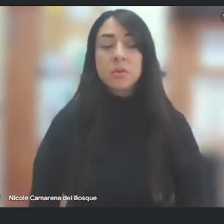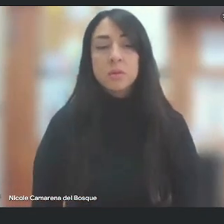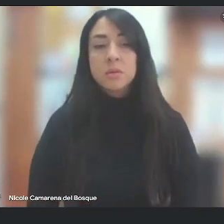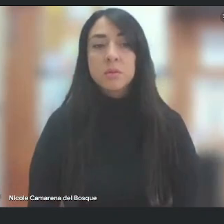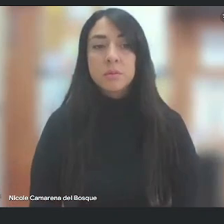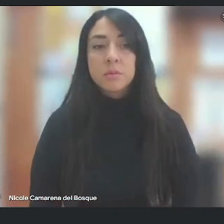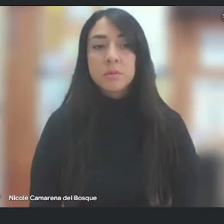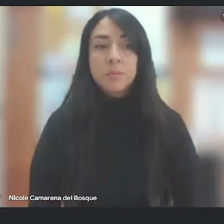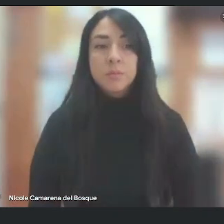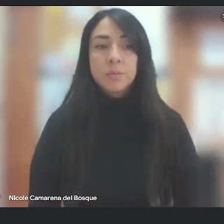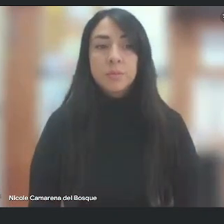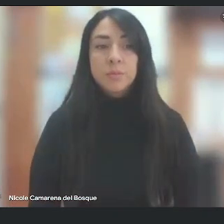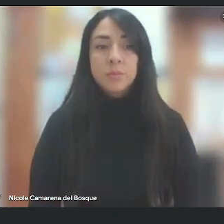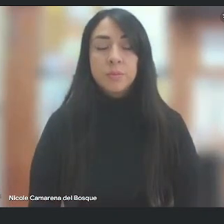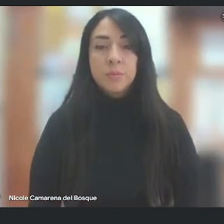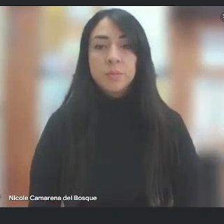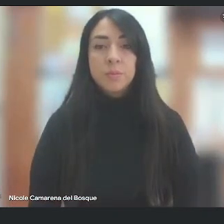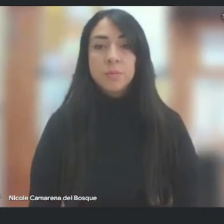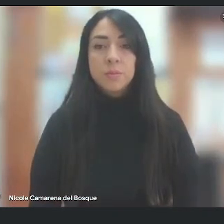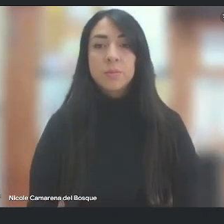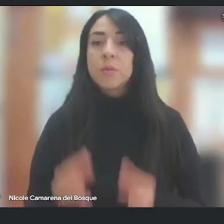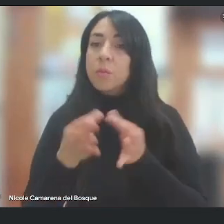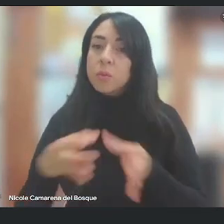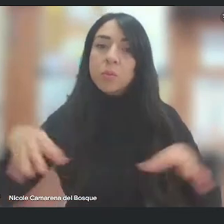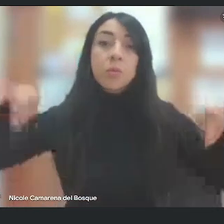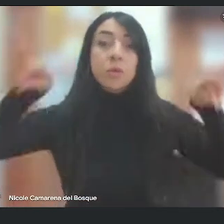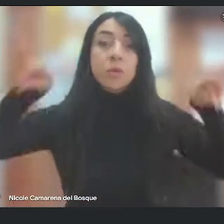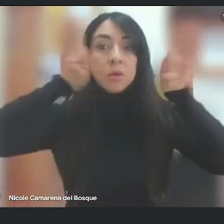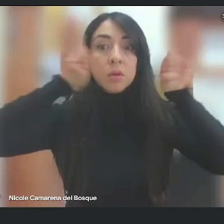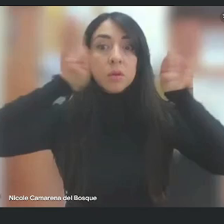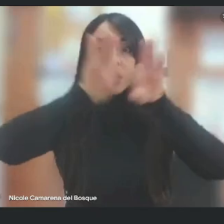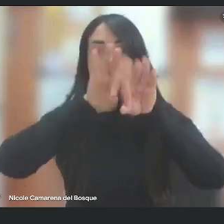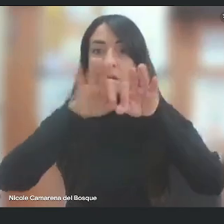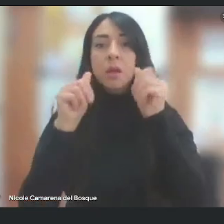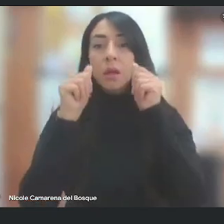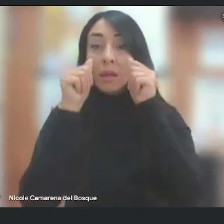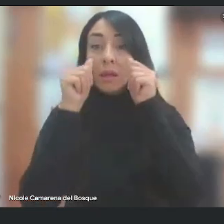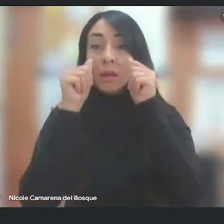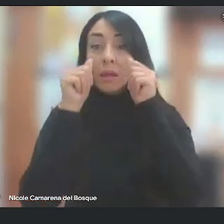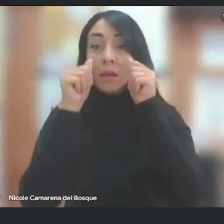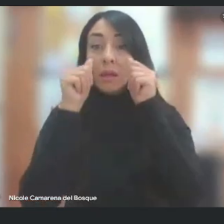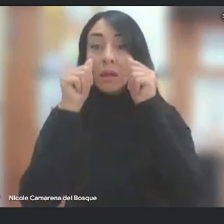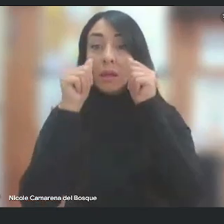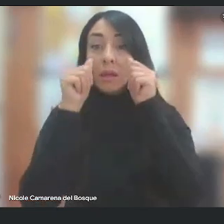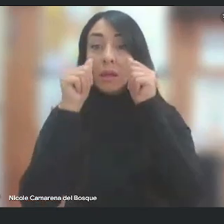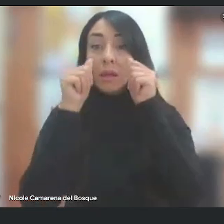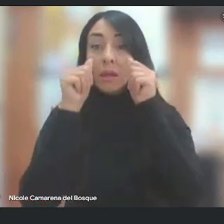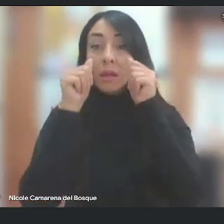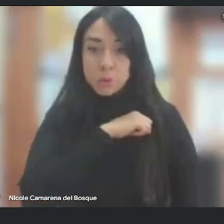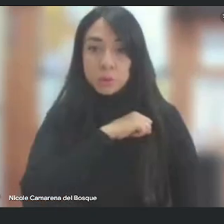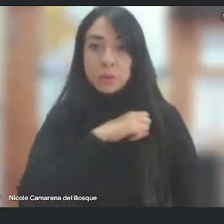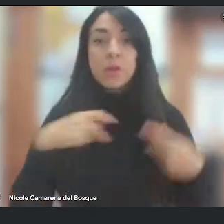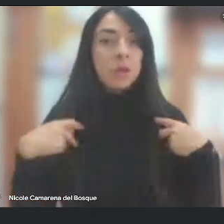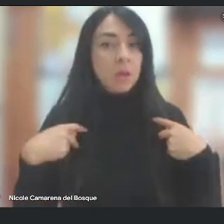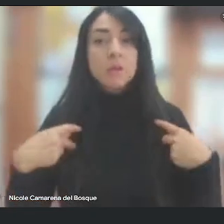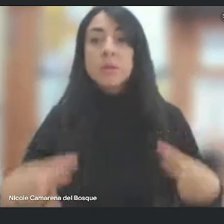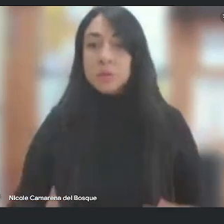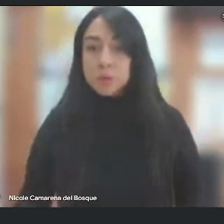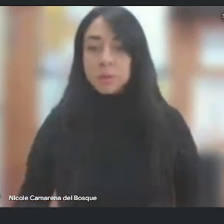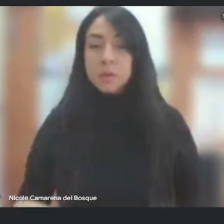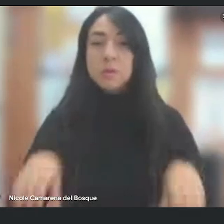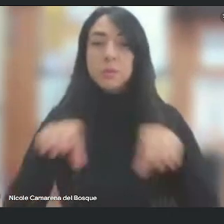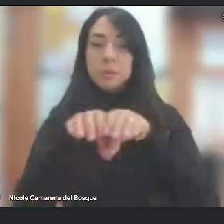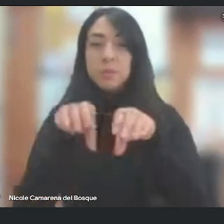Entonces, es bien importante la atención en la salud a estos pacientes. Como les decía, a veces los privamos un poquito de esta